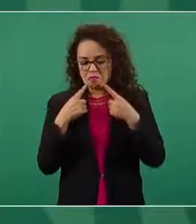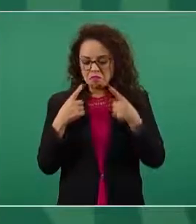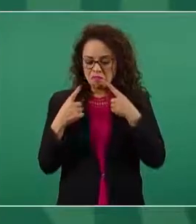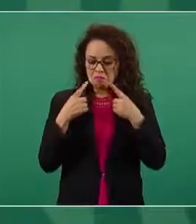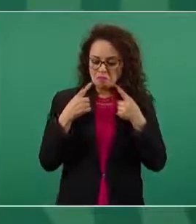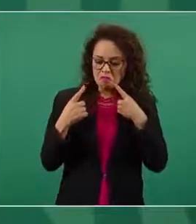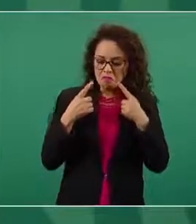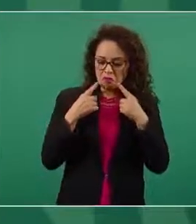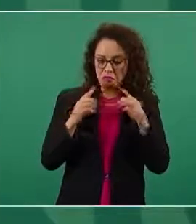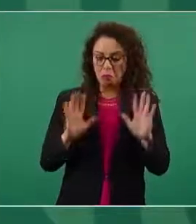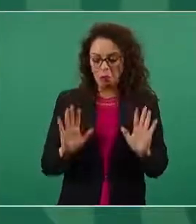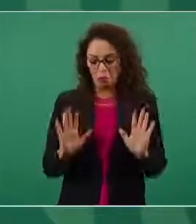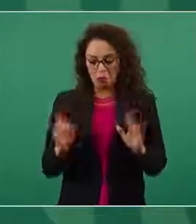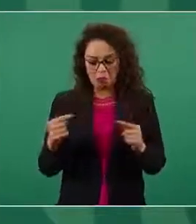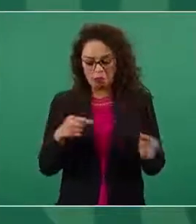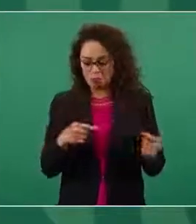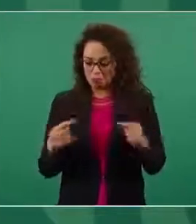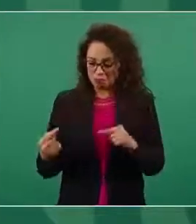tener